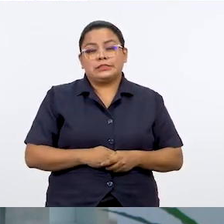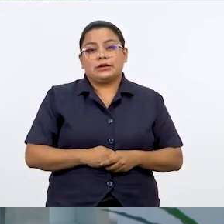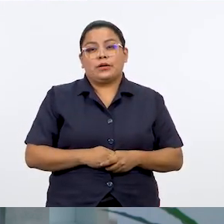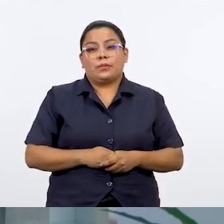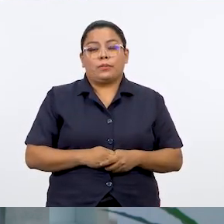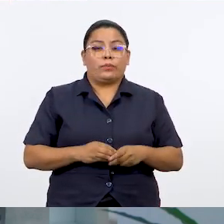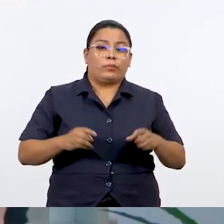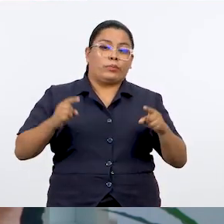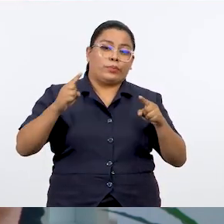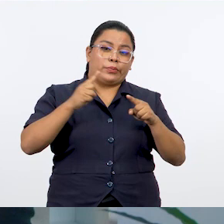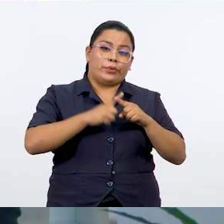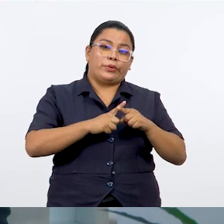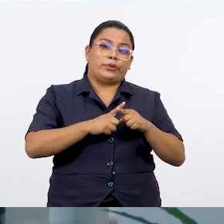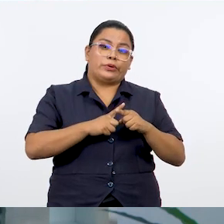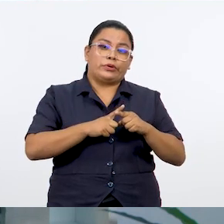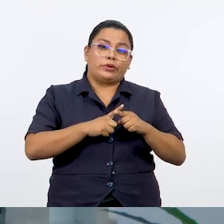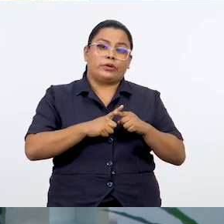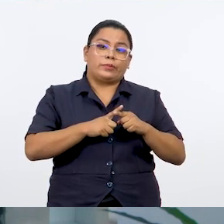por